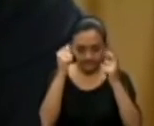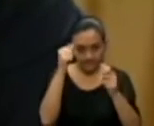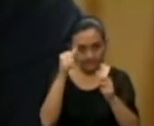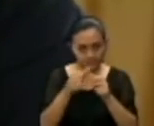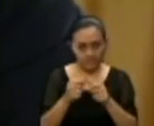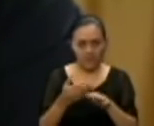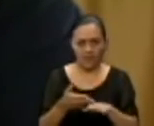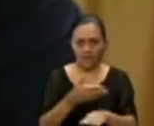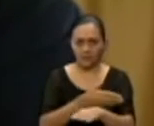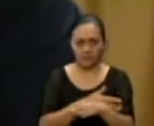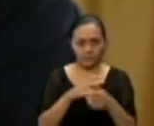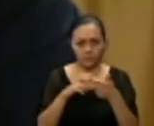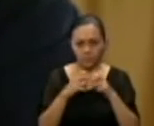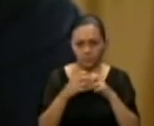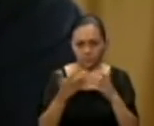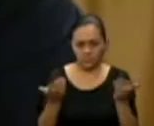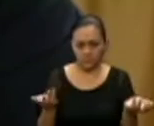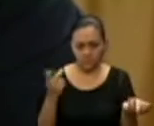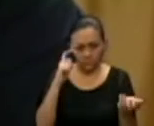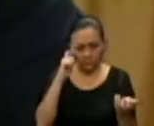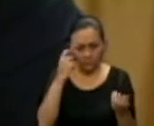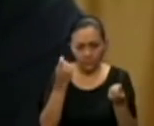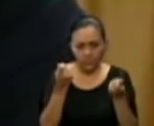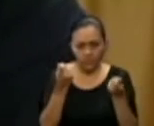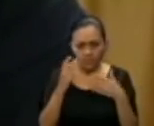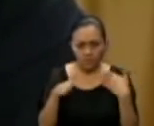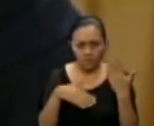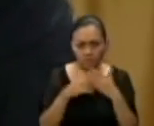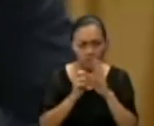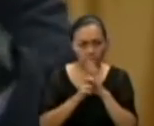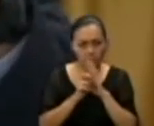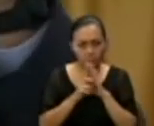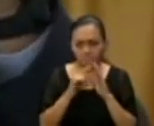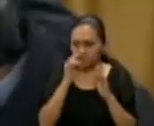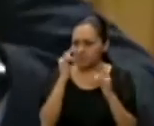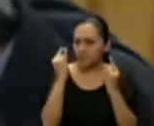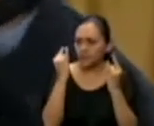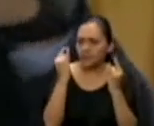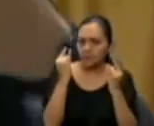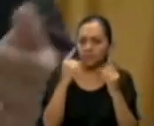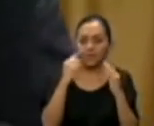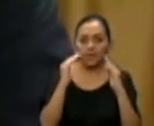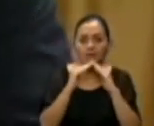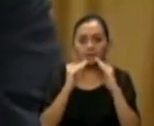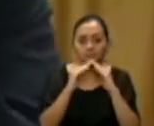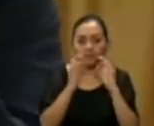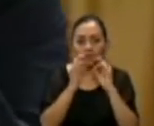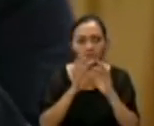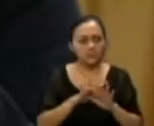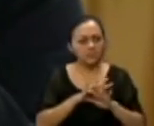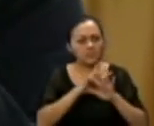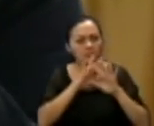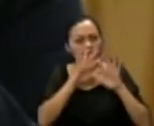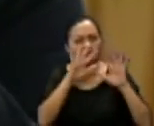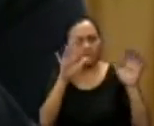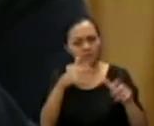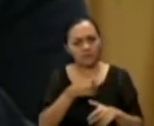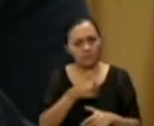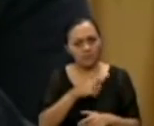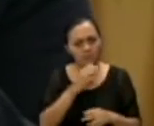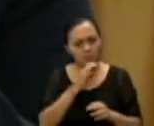del insultante opulencia con la plata de los depositantes esa casa hacienda que es una nueva casa 100 de esa hacienda tenía